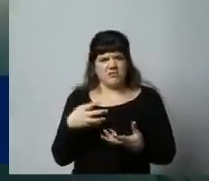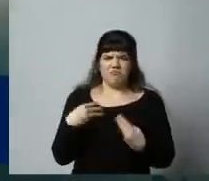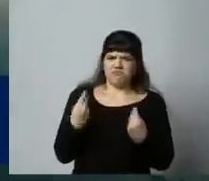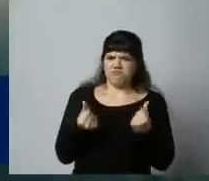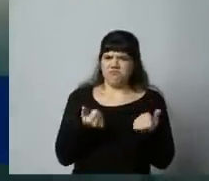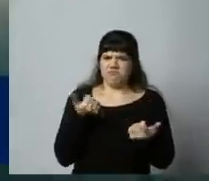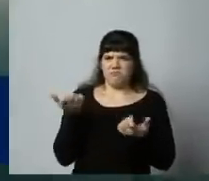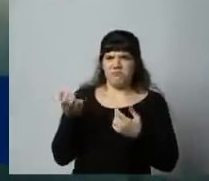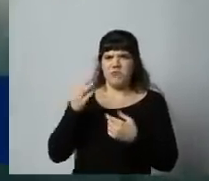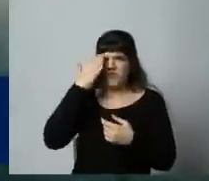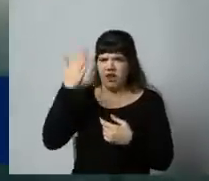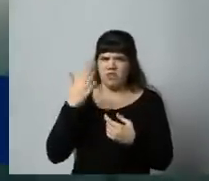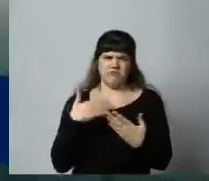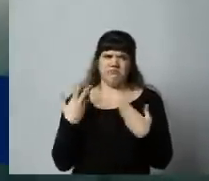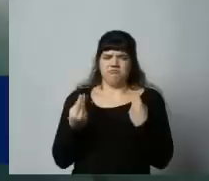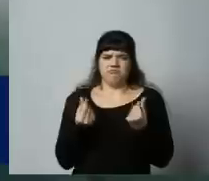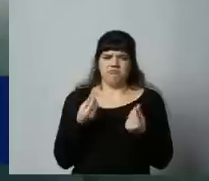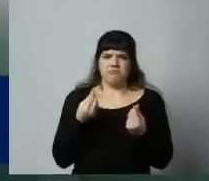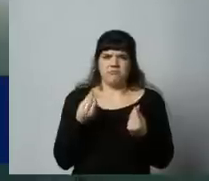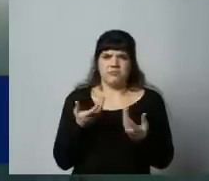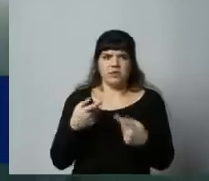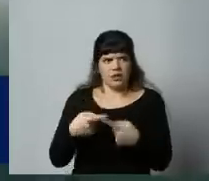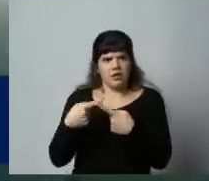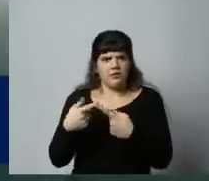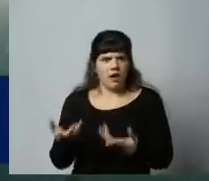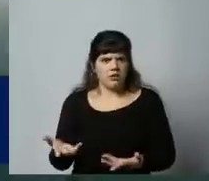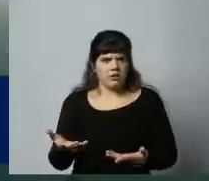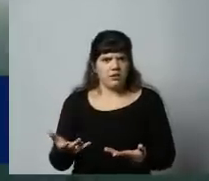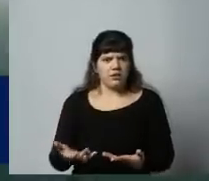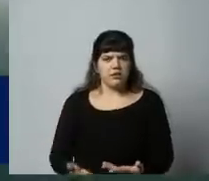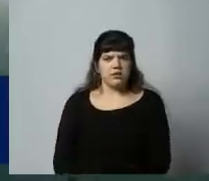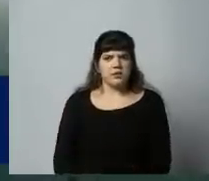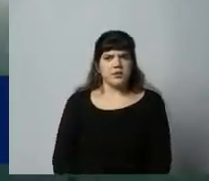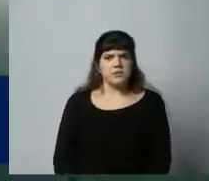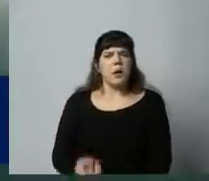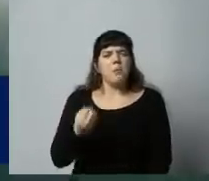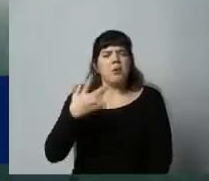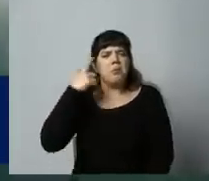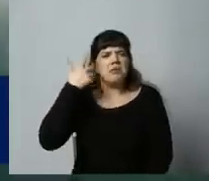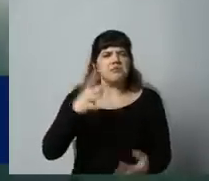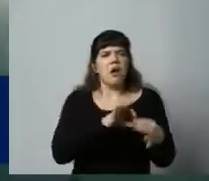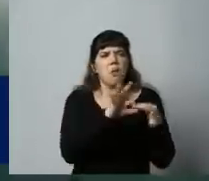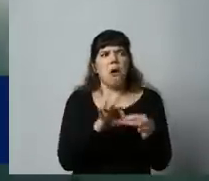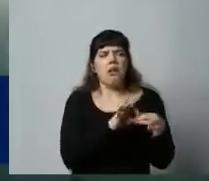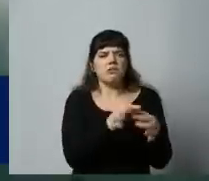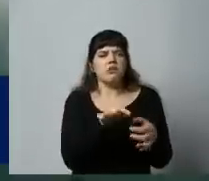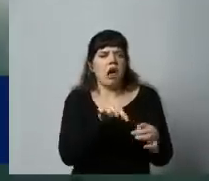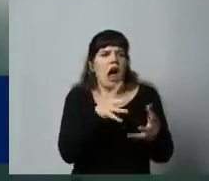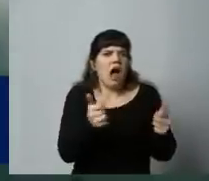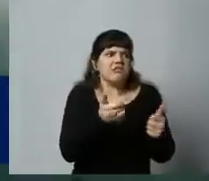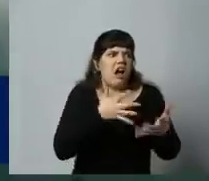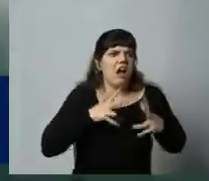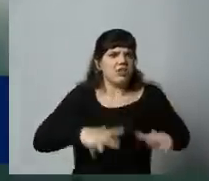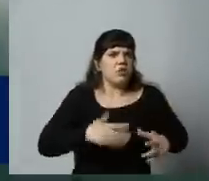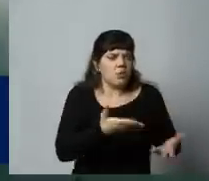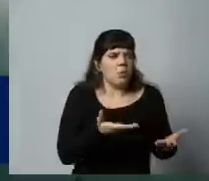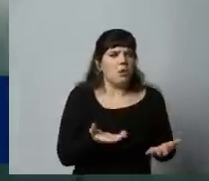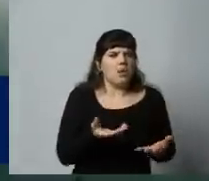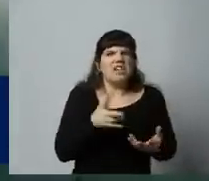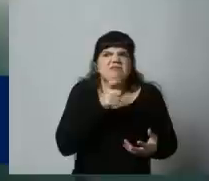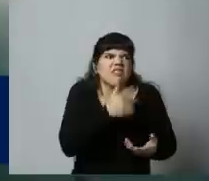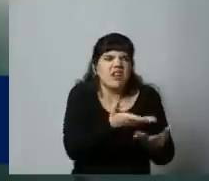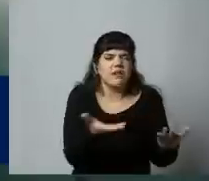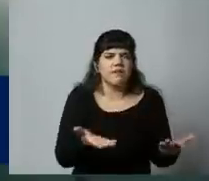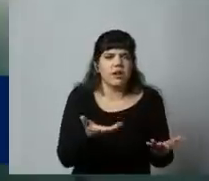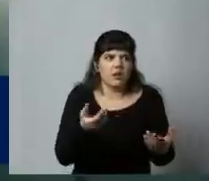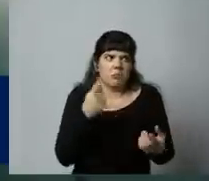dentro del frente amplio no generó una un gran debate Por qué te parece que la coalición está haciendo esto y y Qué significa no es una